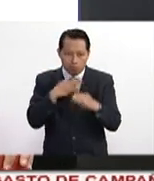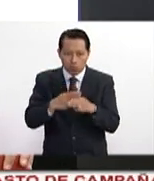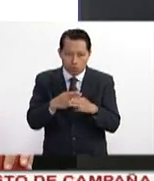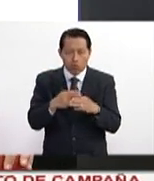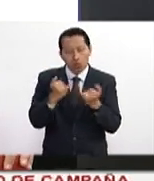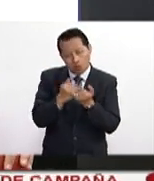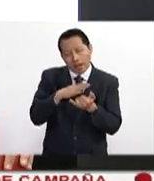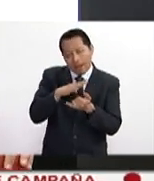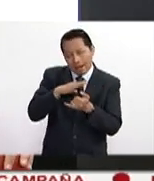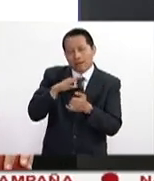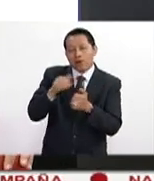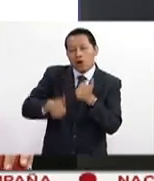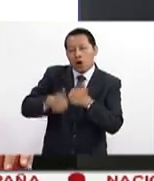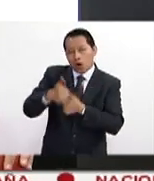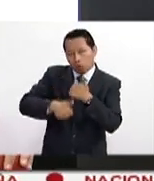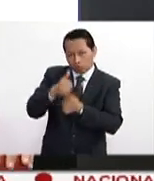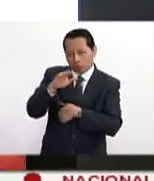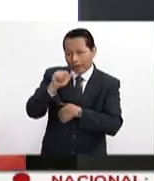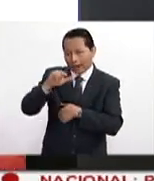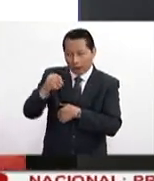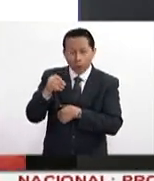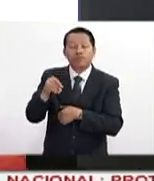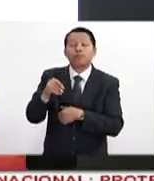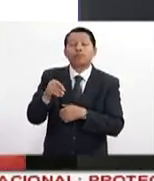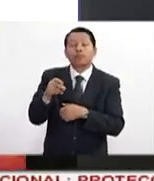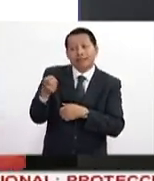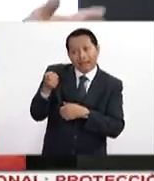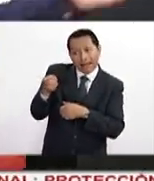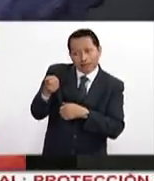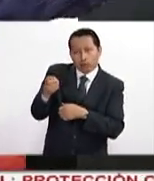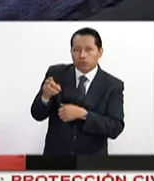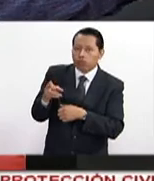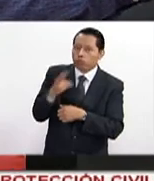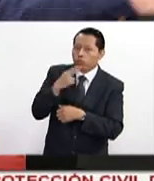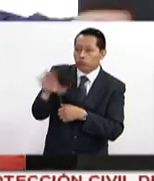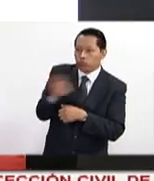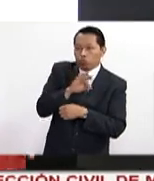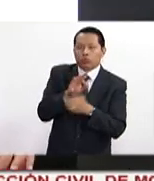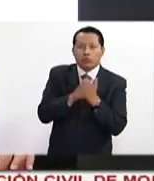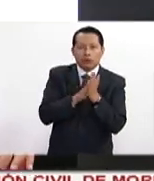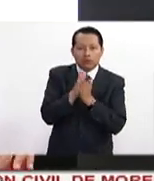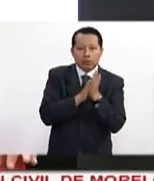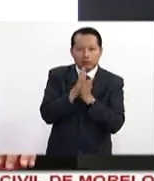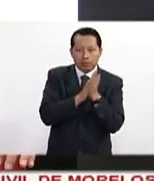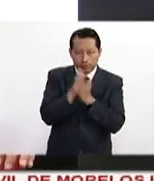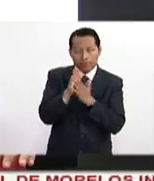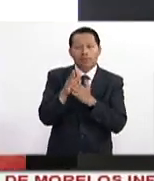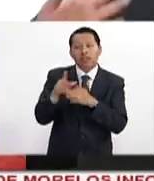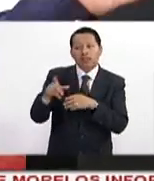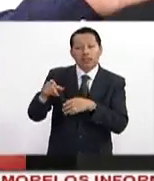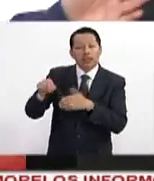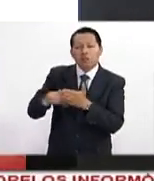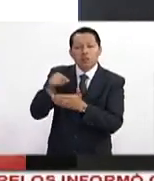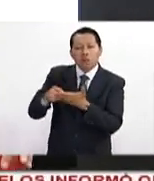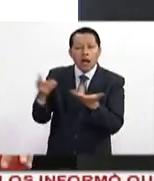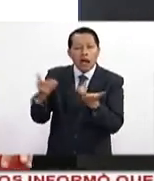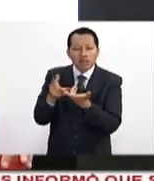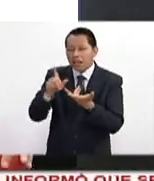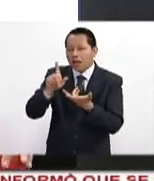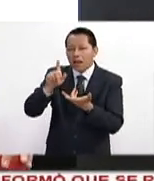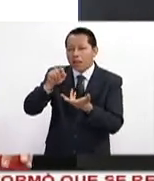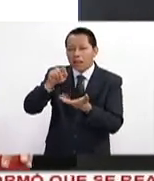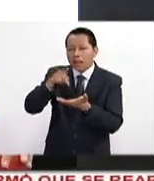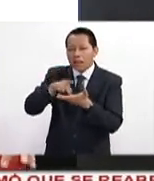París. Y estamos haciendo chocolate con ese cacao, por supuesto. La finca que lo produce está a 20 kilómetros de donde